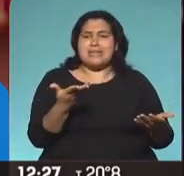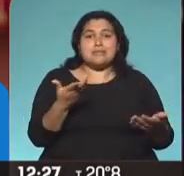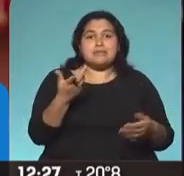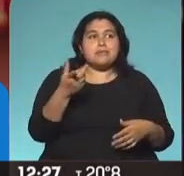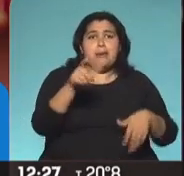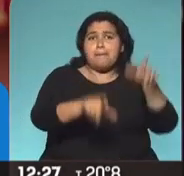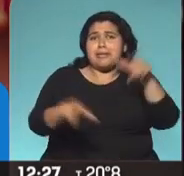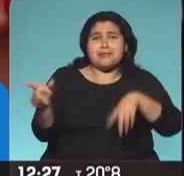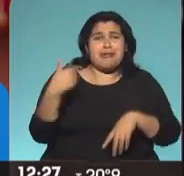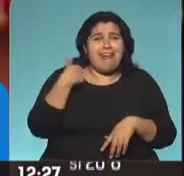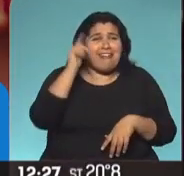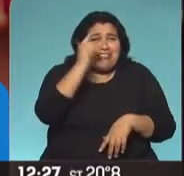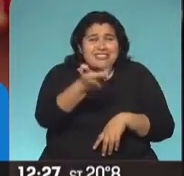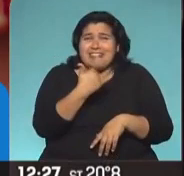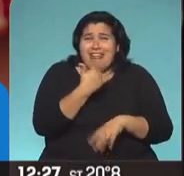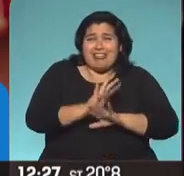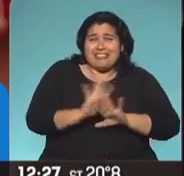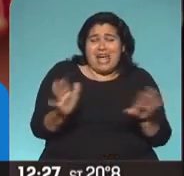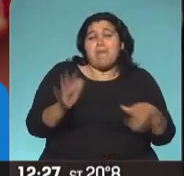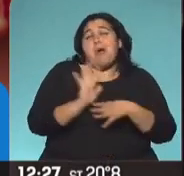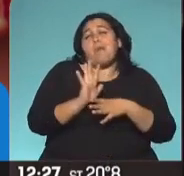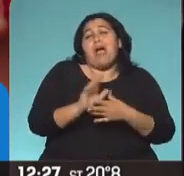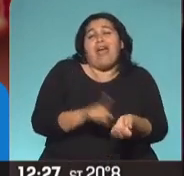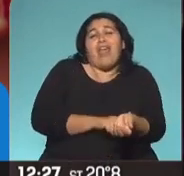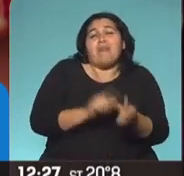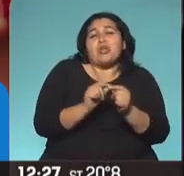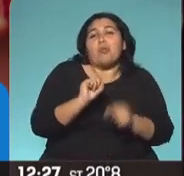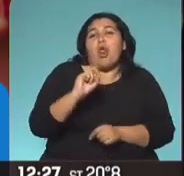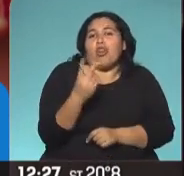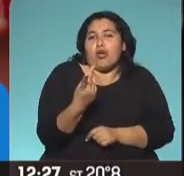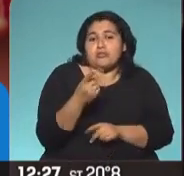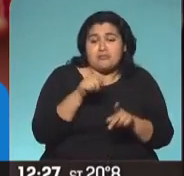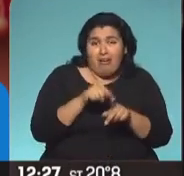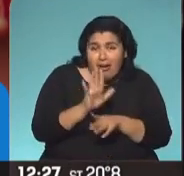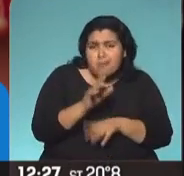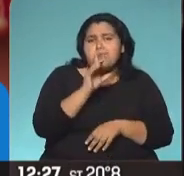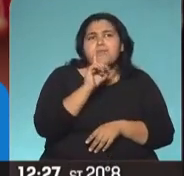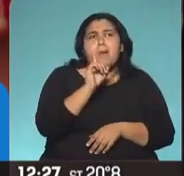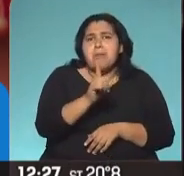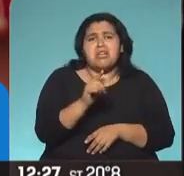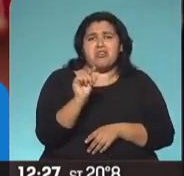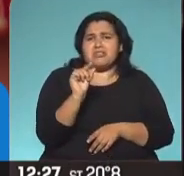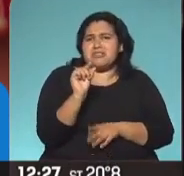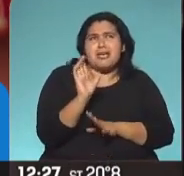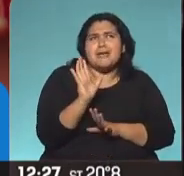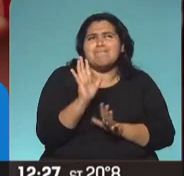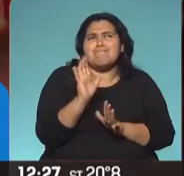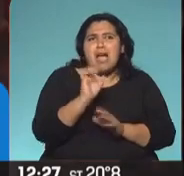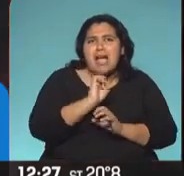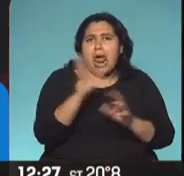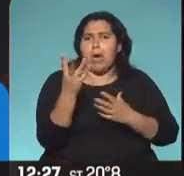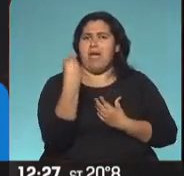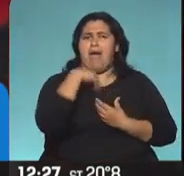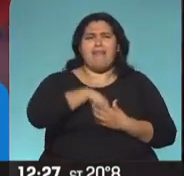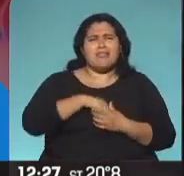no lo saben porque la diabetes tipo 2 como bien decías es silenciosa puede no dar ningún síntoma la diabetes tipo